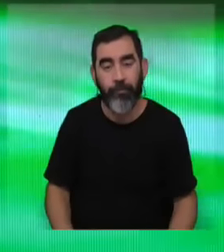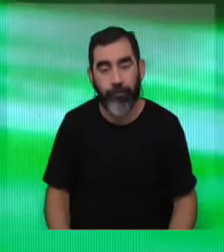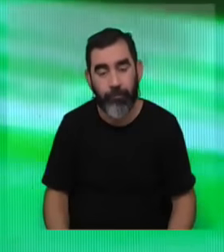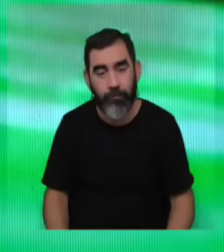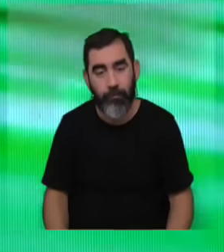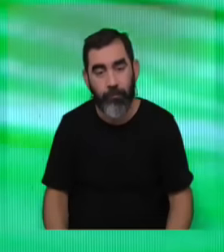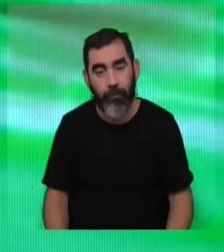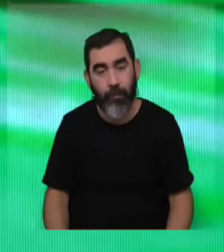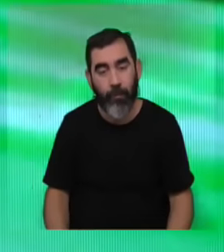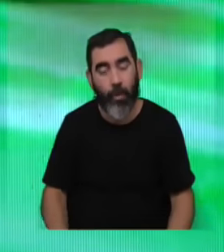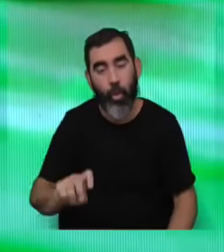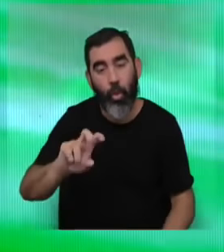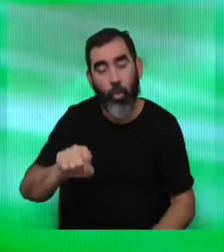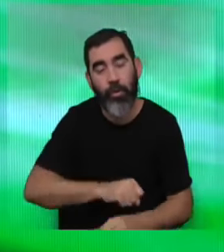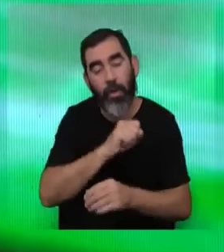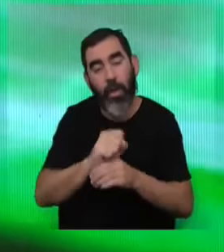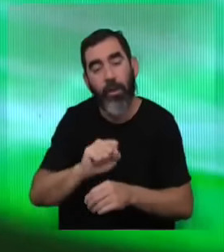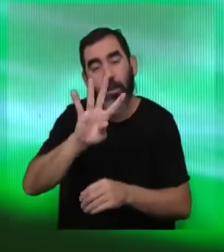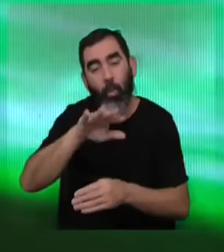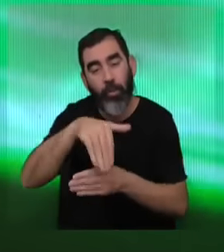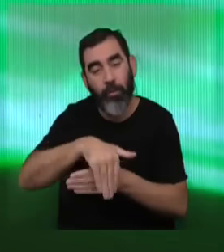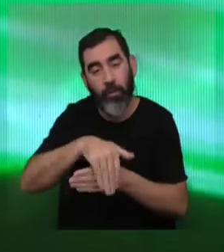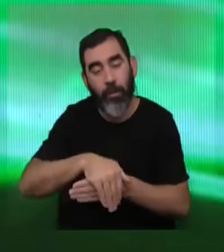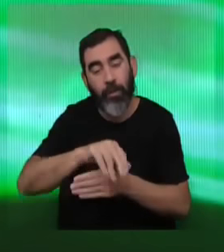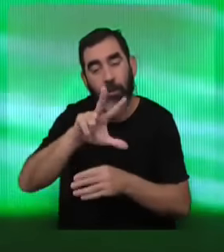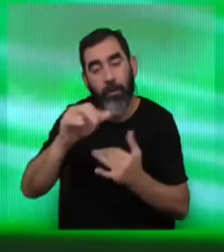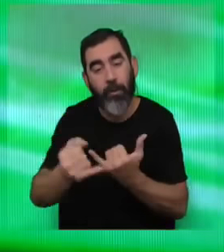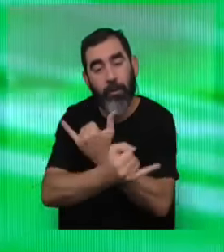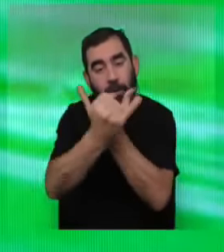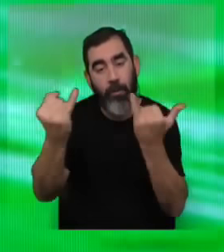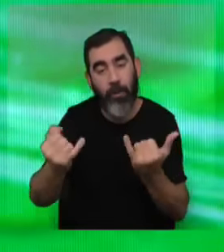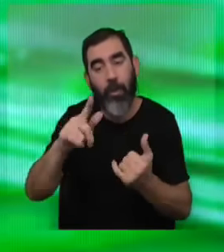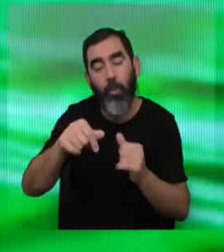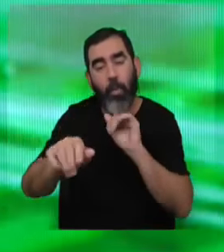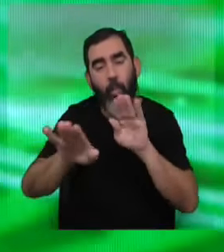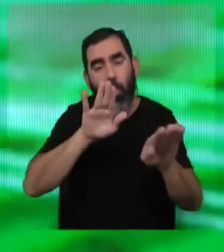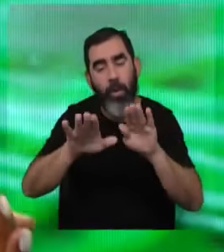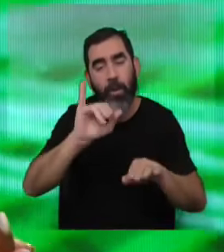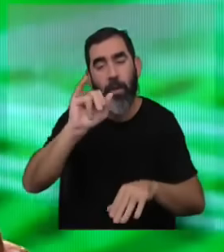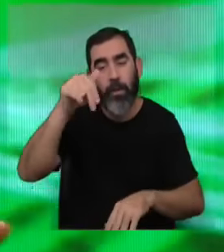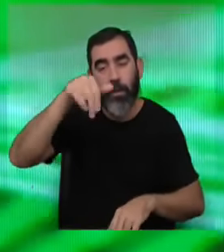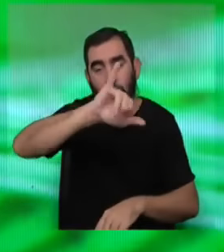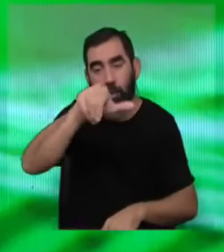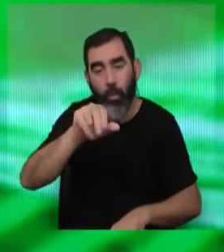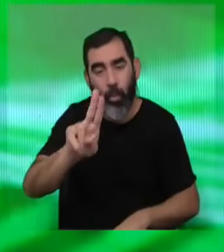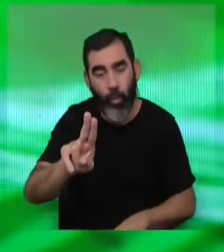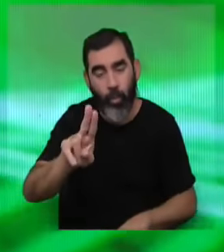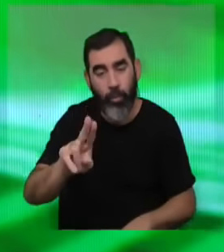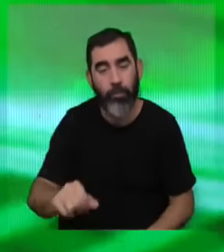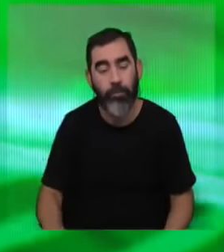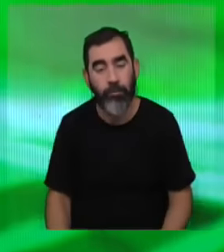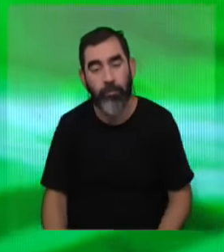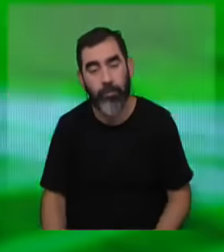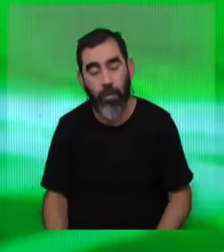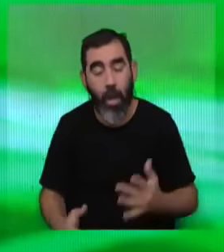es desde las 12 hasta las 16 por TR días luego va a haber alguna exposición inju de De